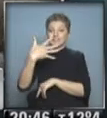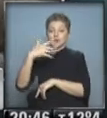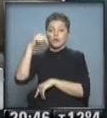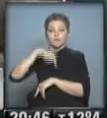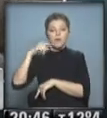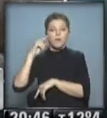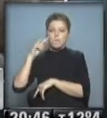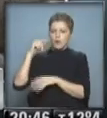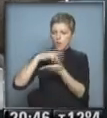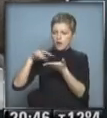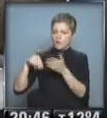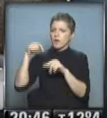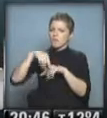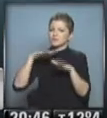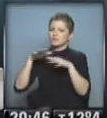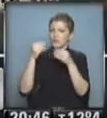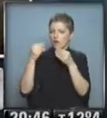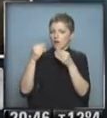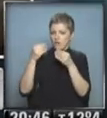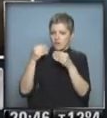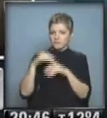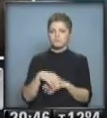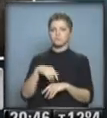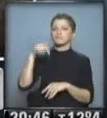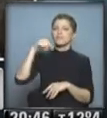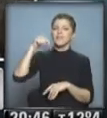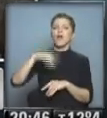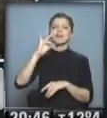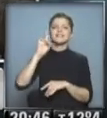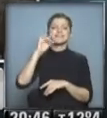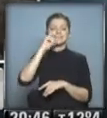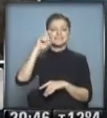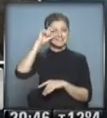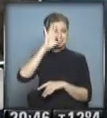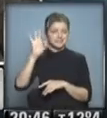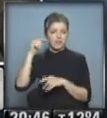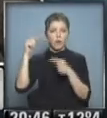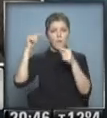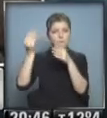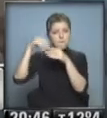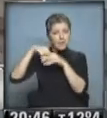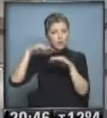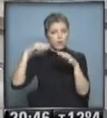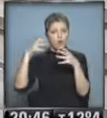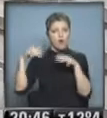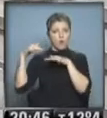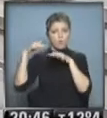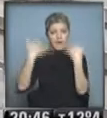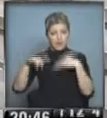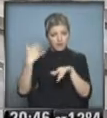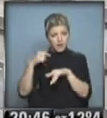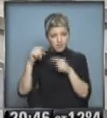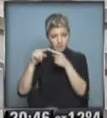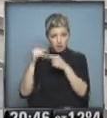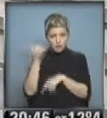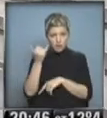es la situación actual lo ideal aquí está abocado en este momento deseo que tiene algún vínculo con la barrabrava rafael di zeo del